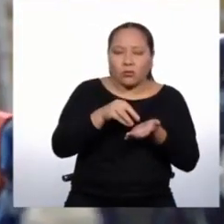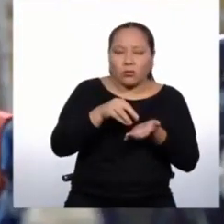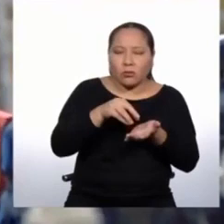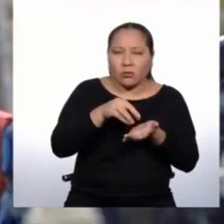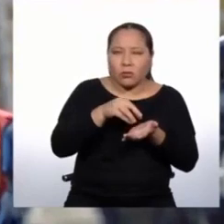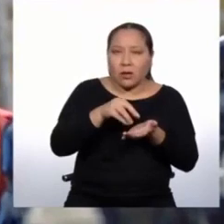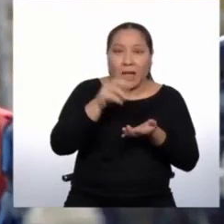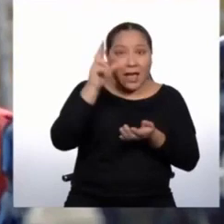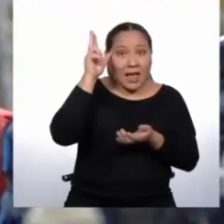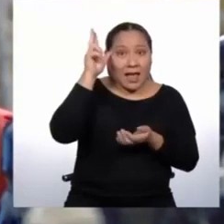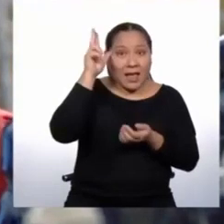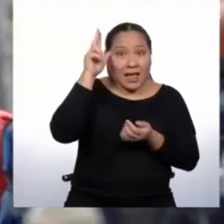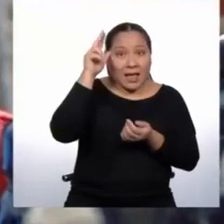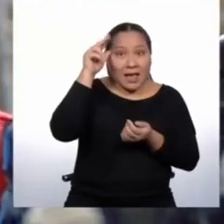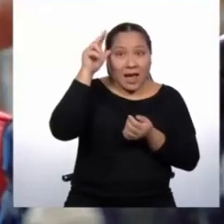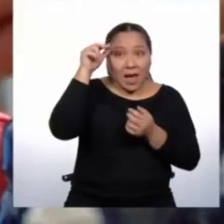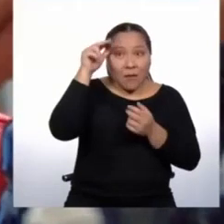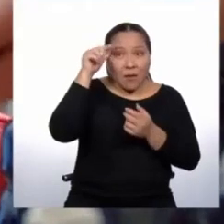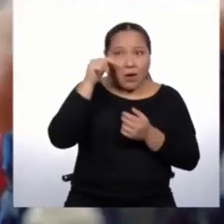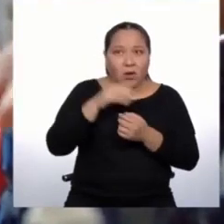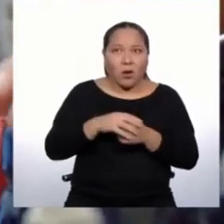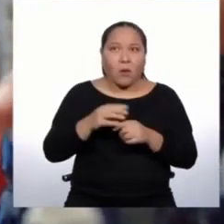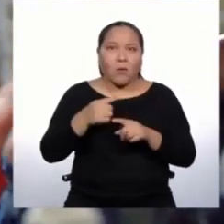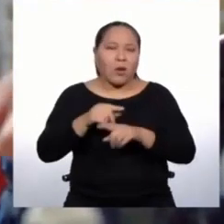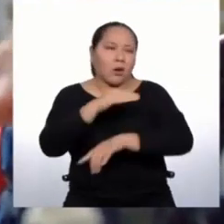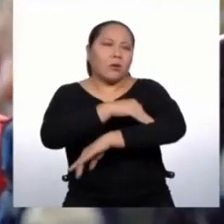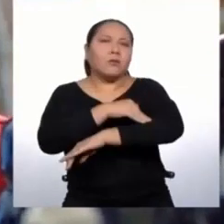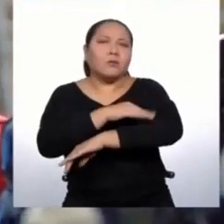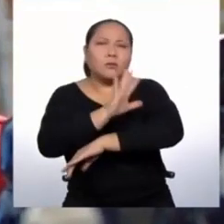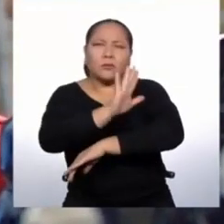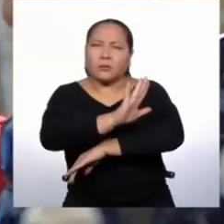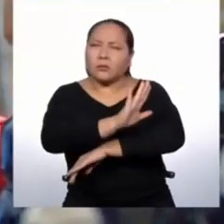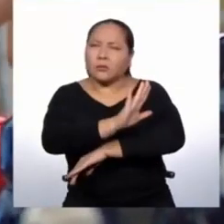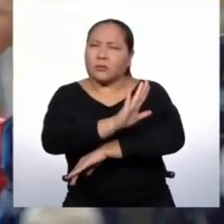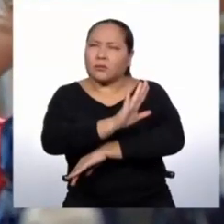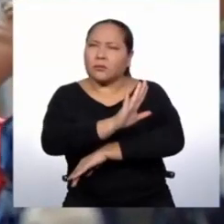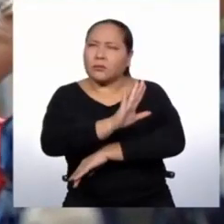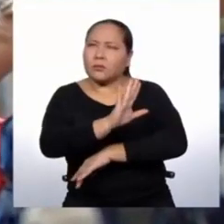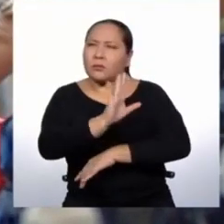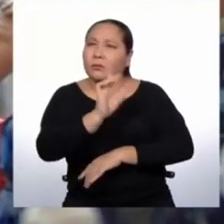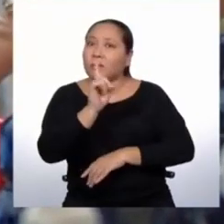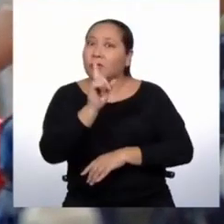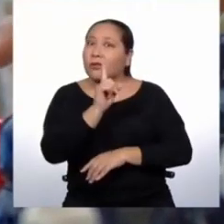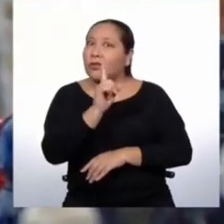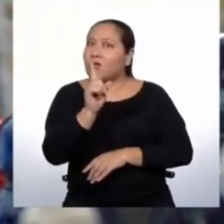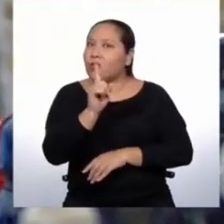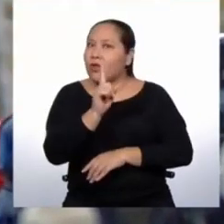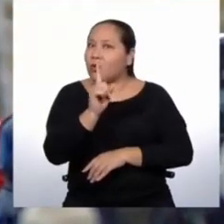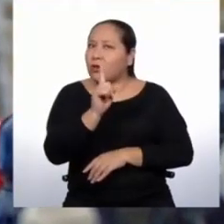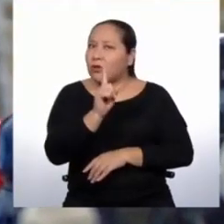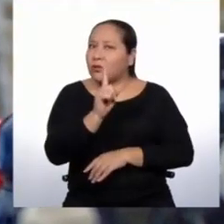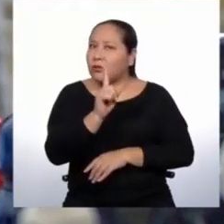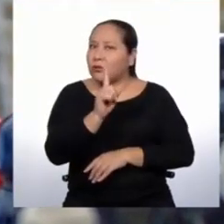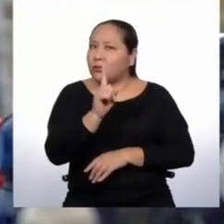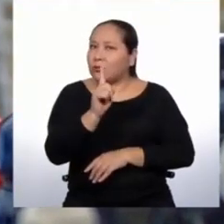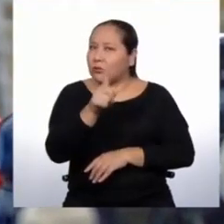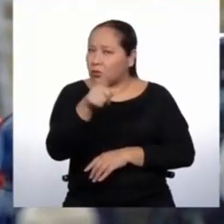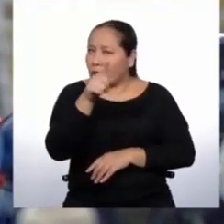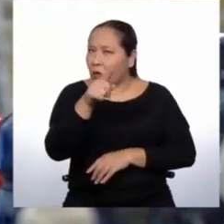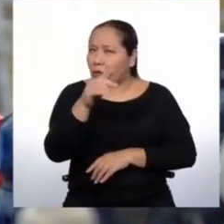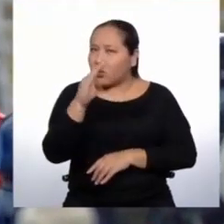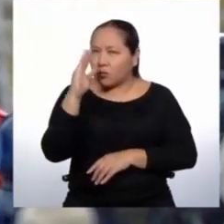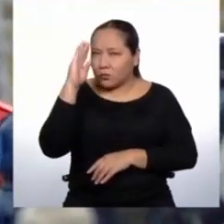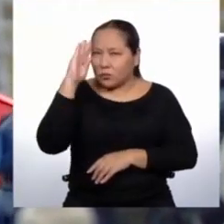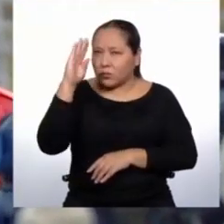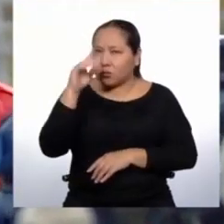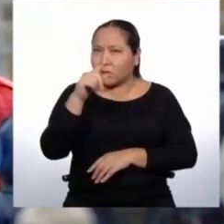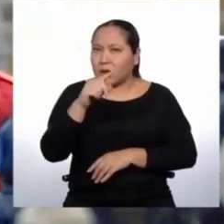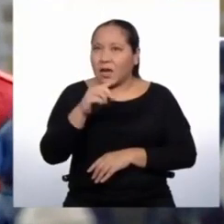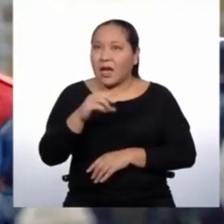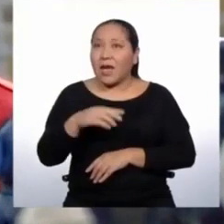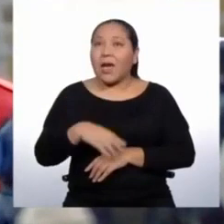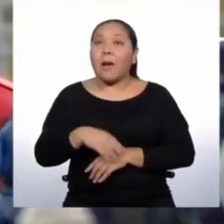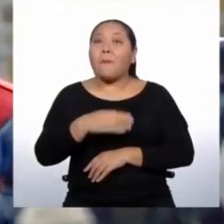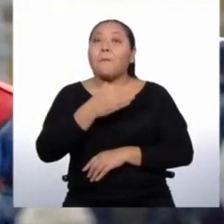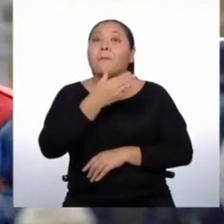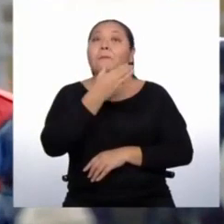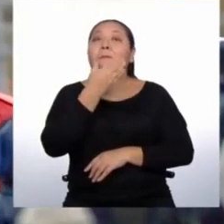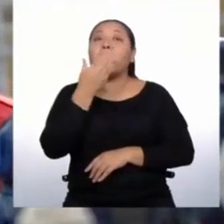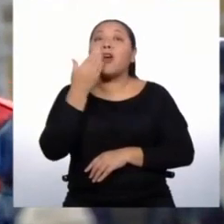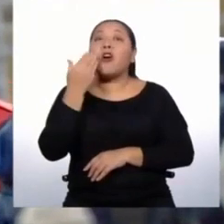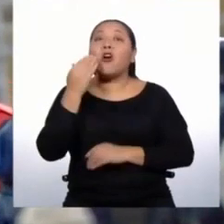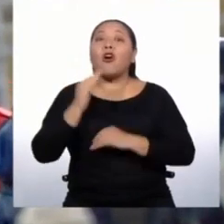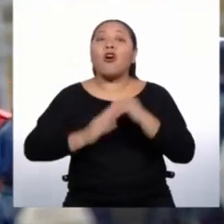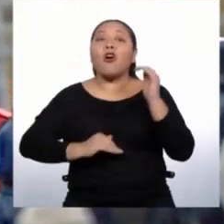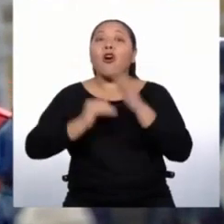tocándole ligeramente el brazo, le dijo en voz baja: «No, capitán, no. El castillo». Después de